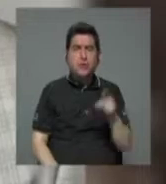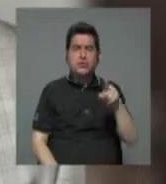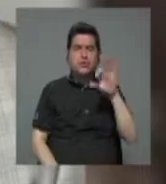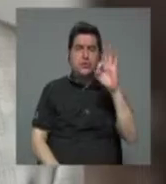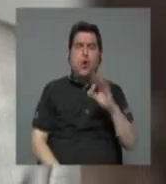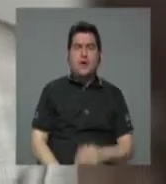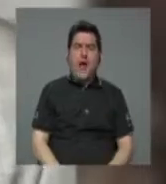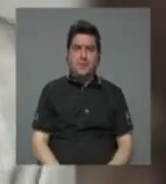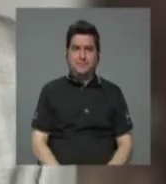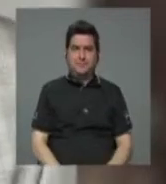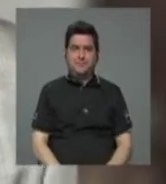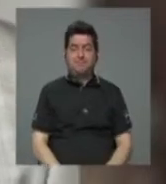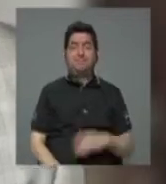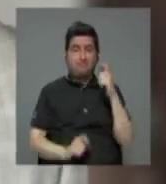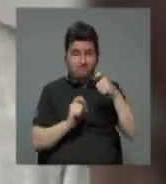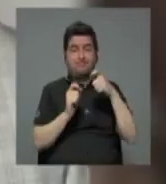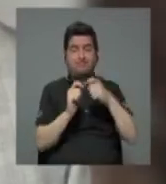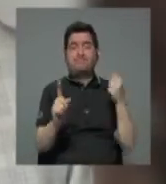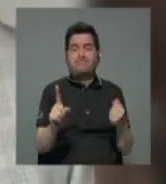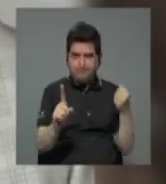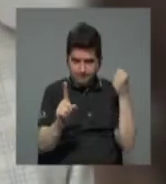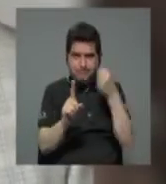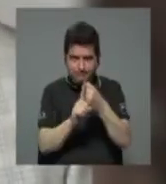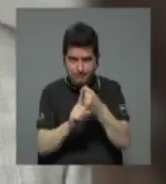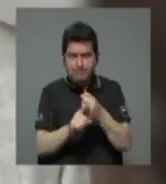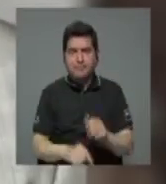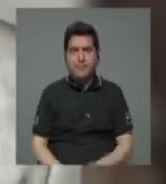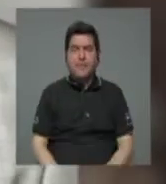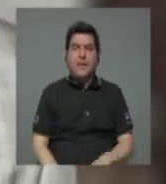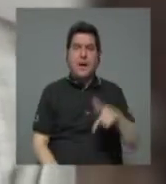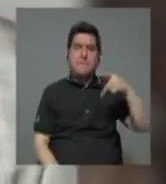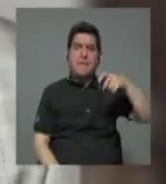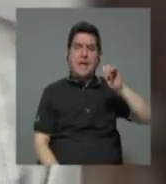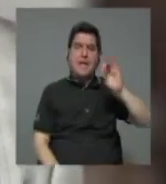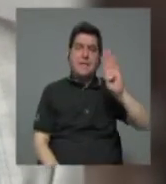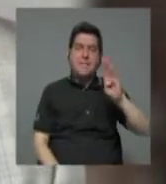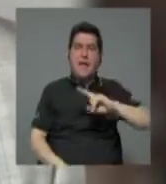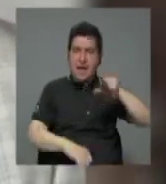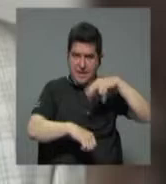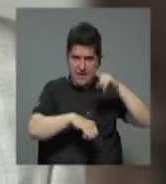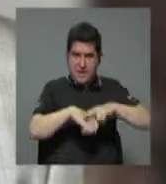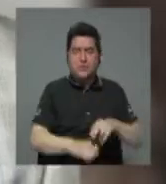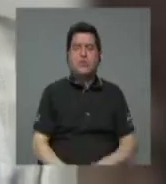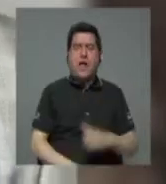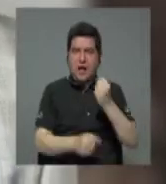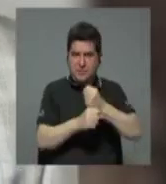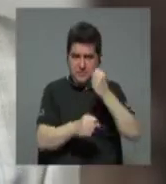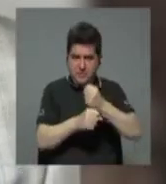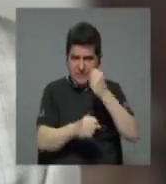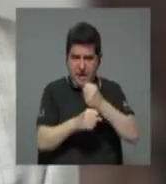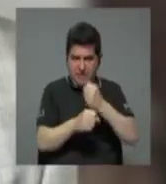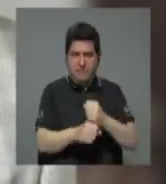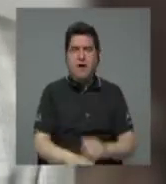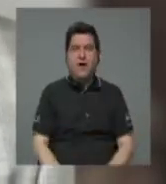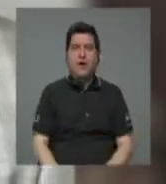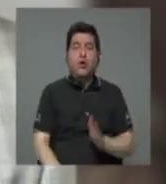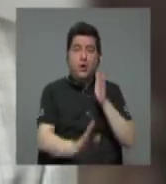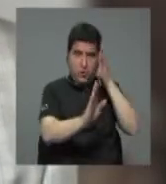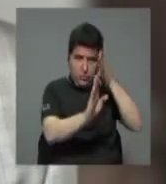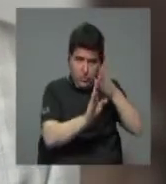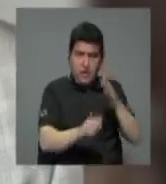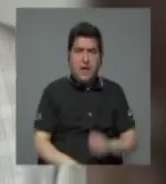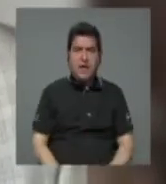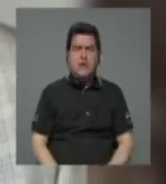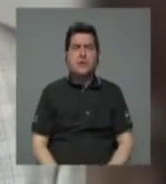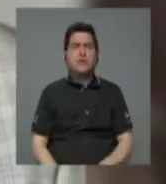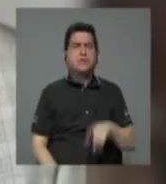es precisamente eso. Su impacto en el PIB nacional, su impacto en empleo, solamente en empleo directo estamos superando